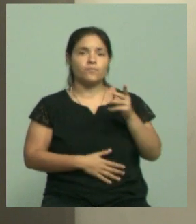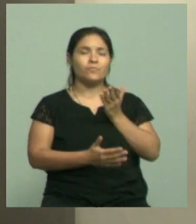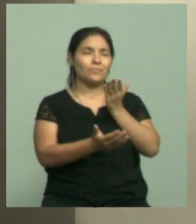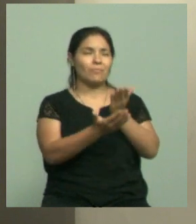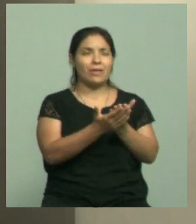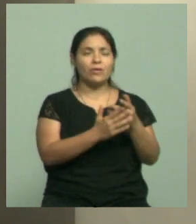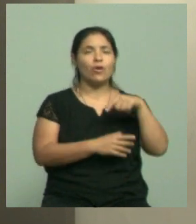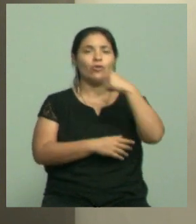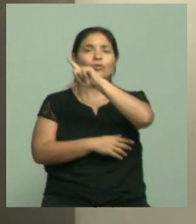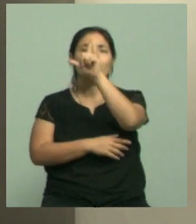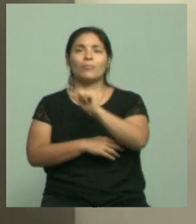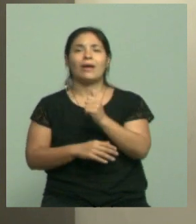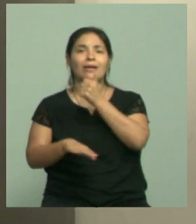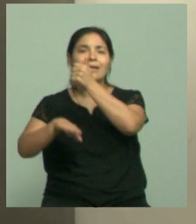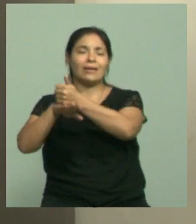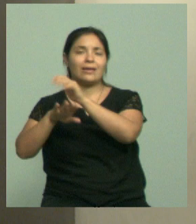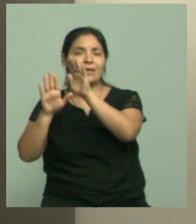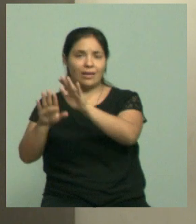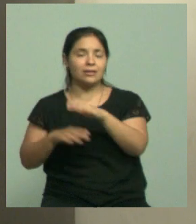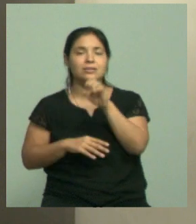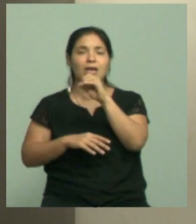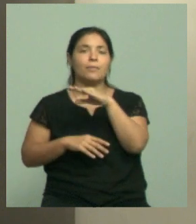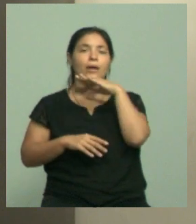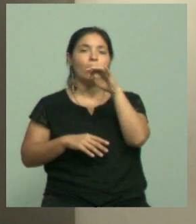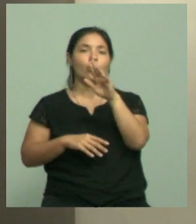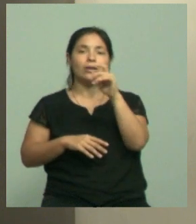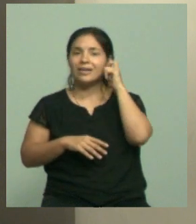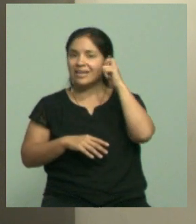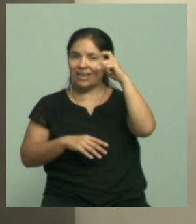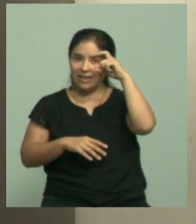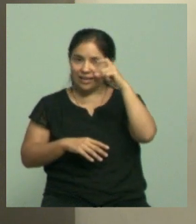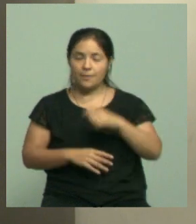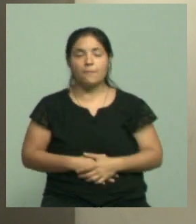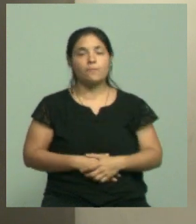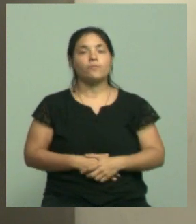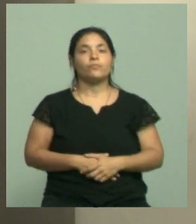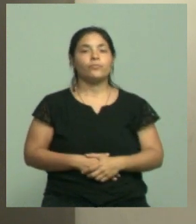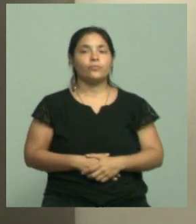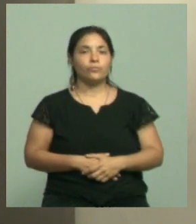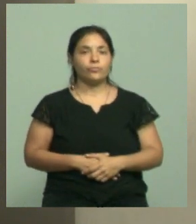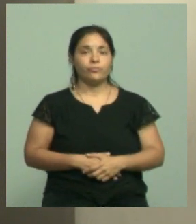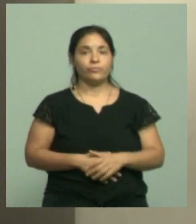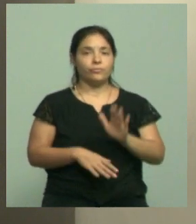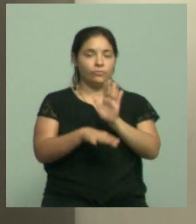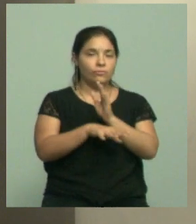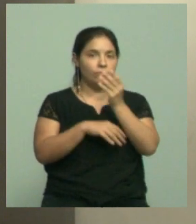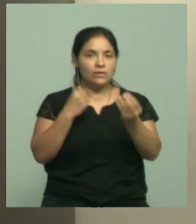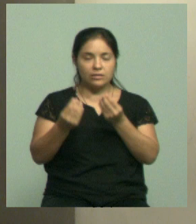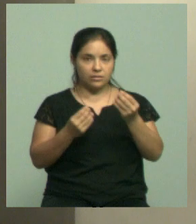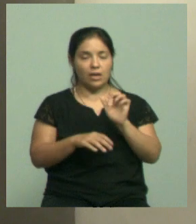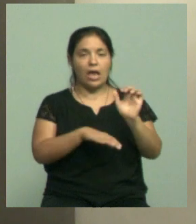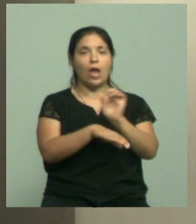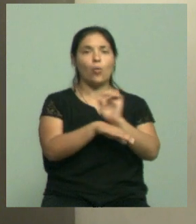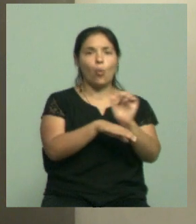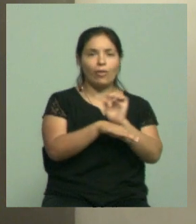asilo político, Jorge Glass. Pero ¿qué significa esto? Y sobre todo tengamos en cuenta qué rompe Ecuador a partir